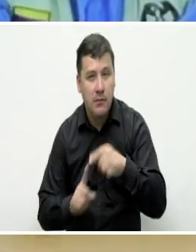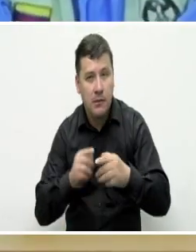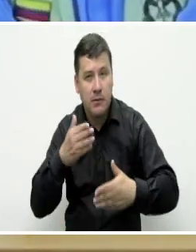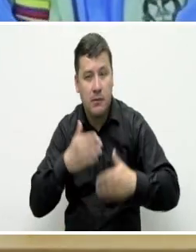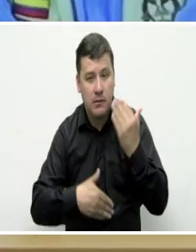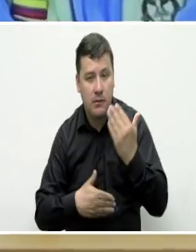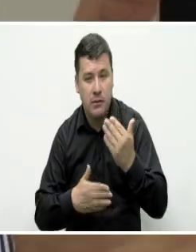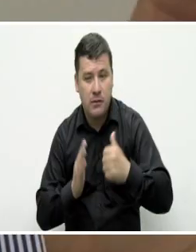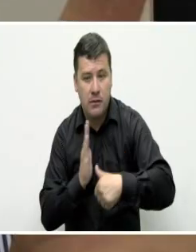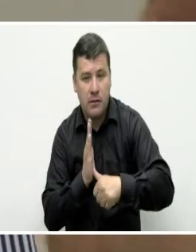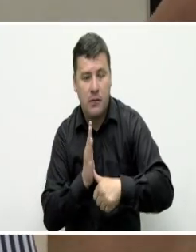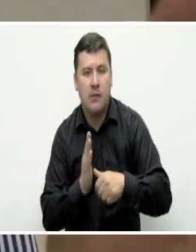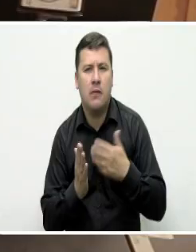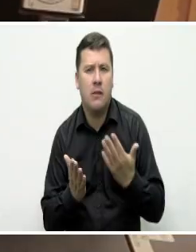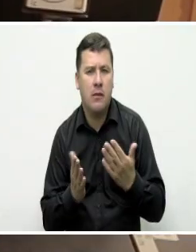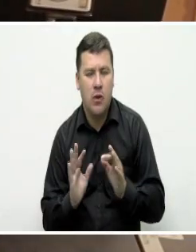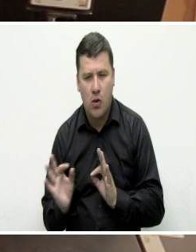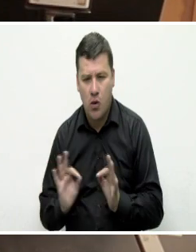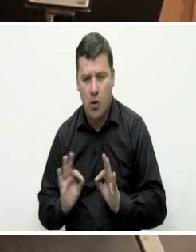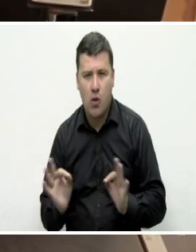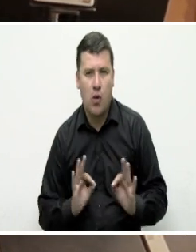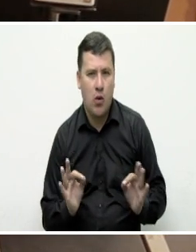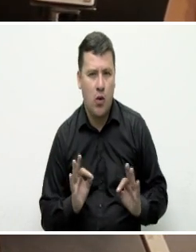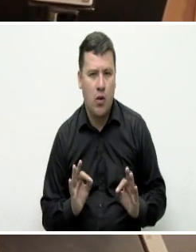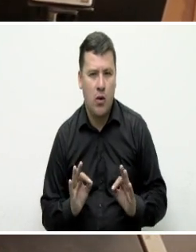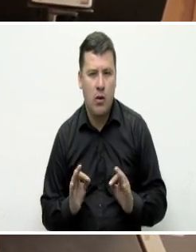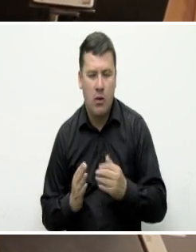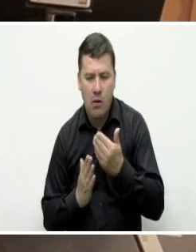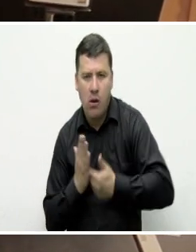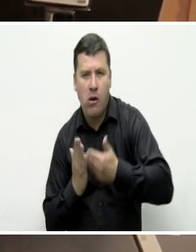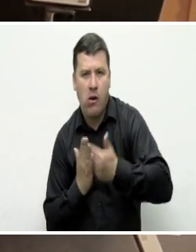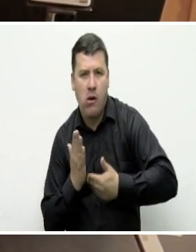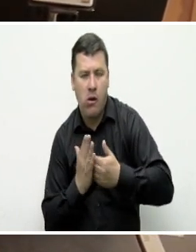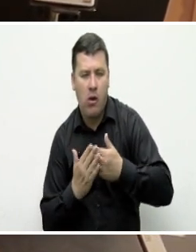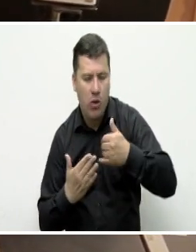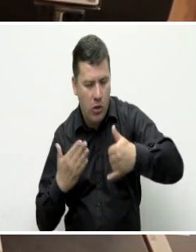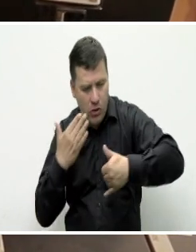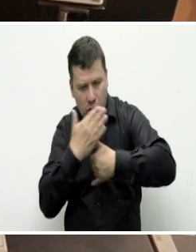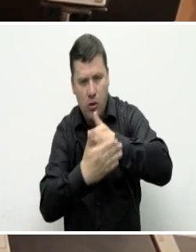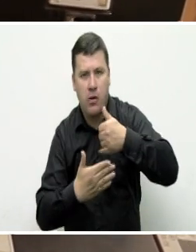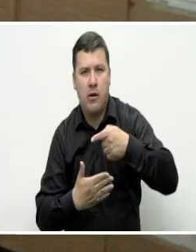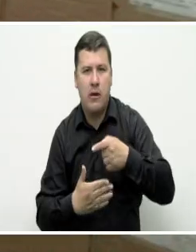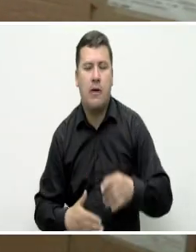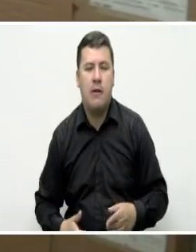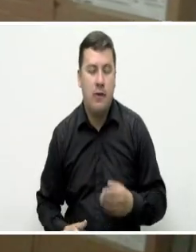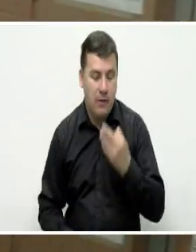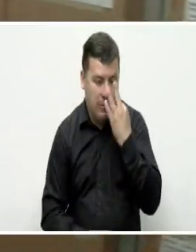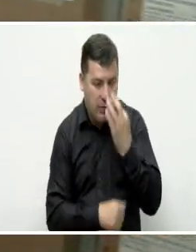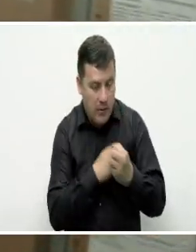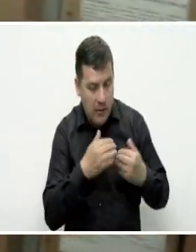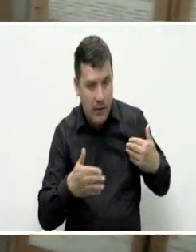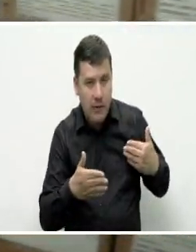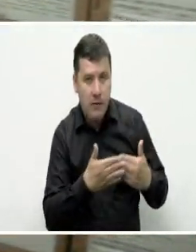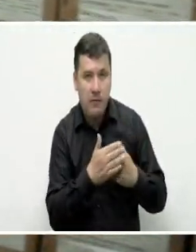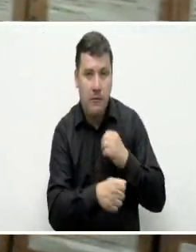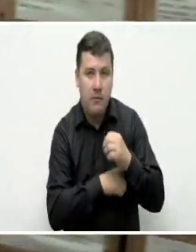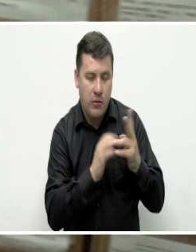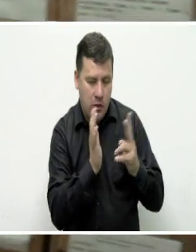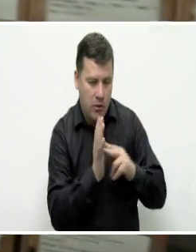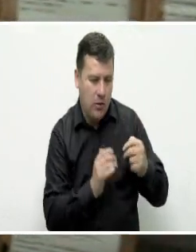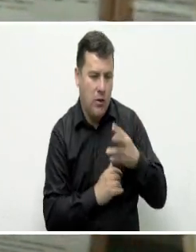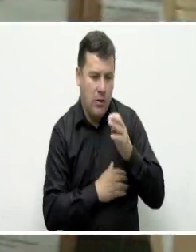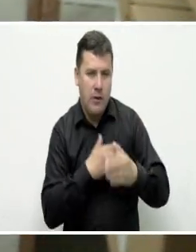actual administración fue el de la organización de los fondos documentales en todo el país. 3 años después, en 2018,